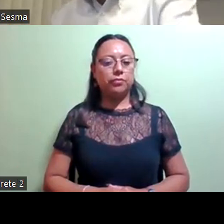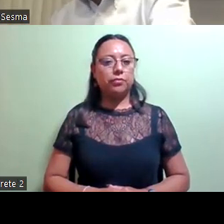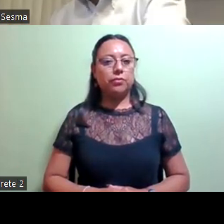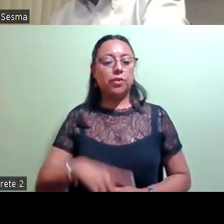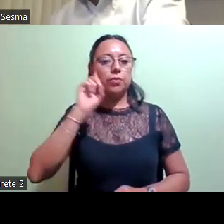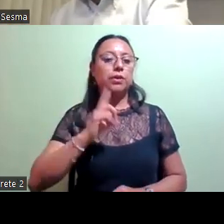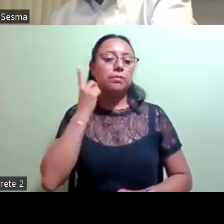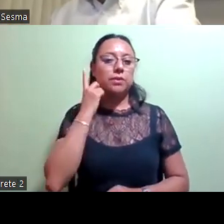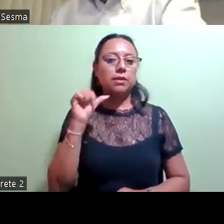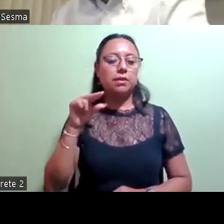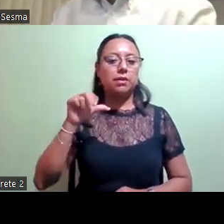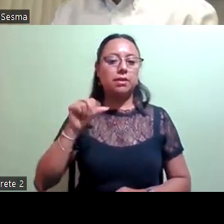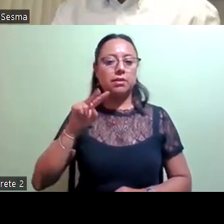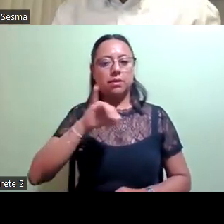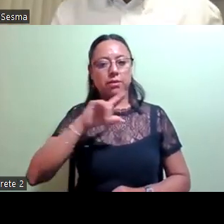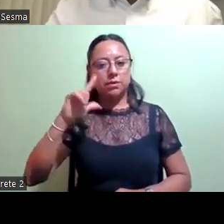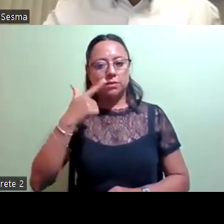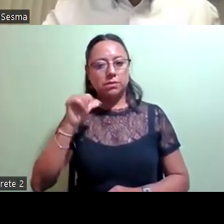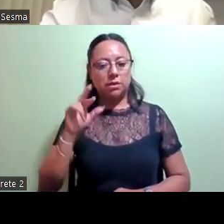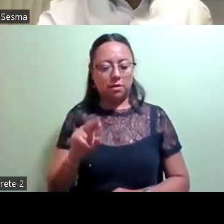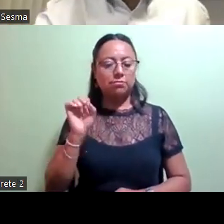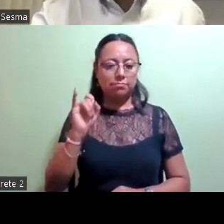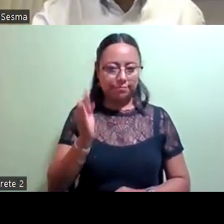Diputada Ana Yoselín Villagrán Villasana, a favor.